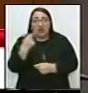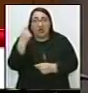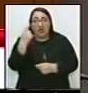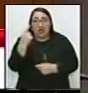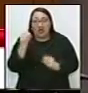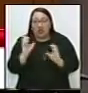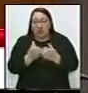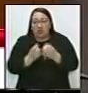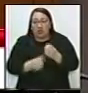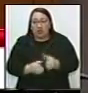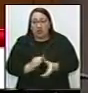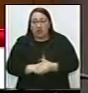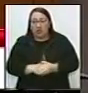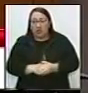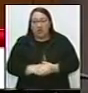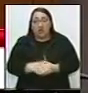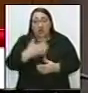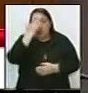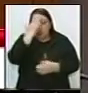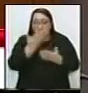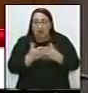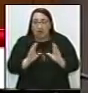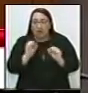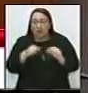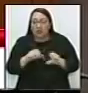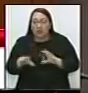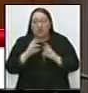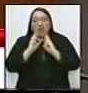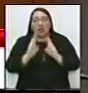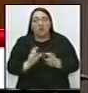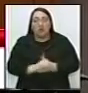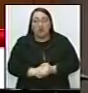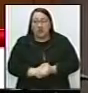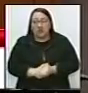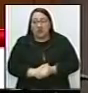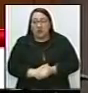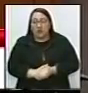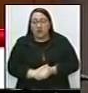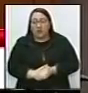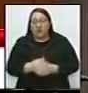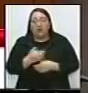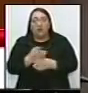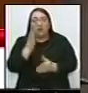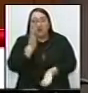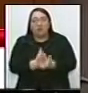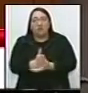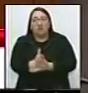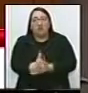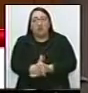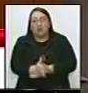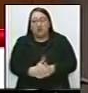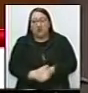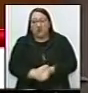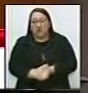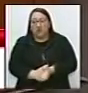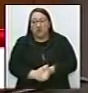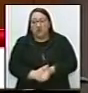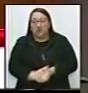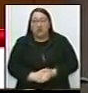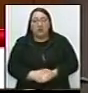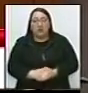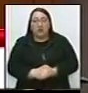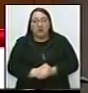y congresales, el Frente Amplio iba a responder de manera firme, de manera